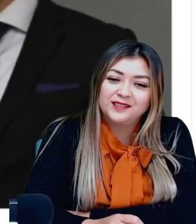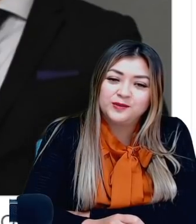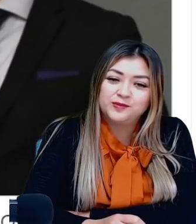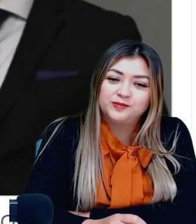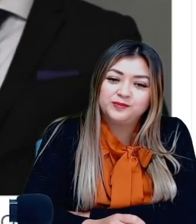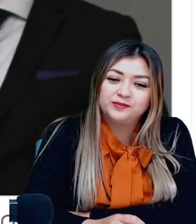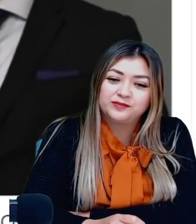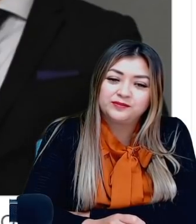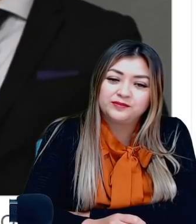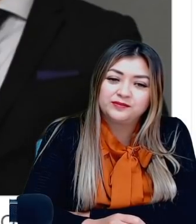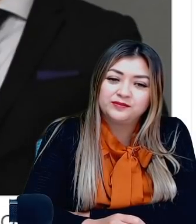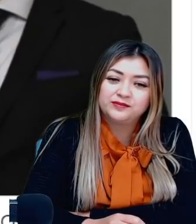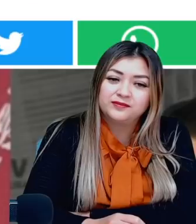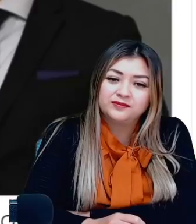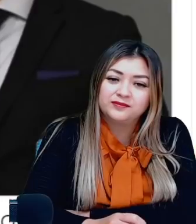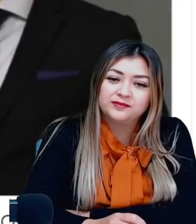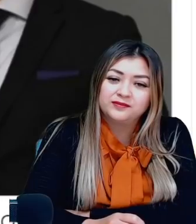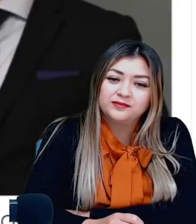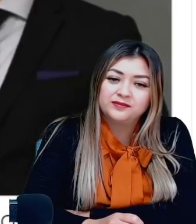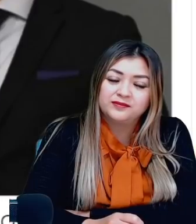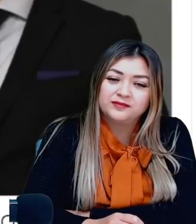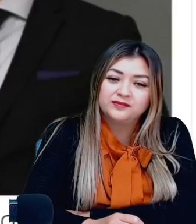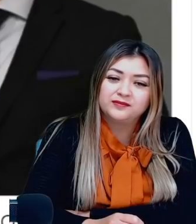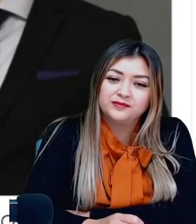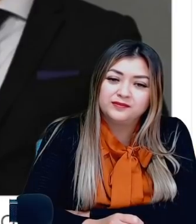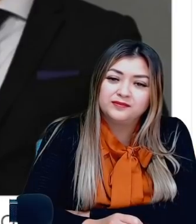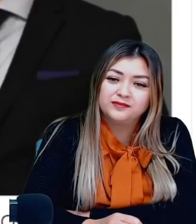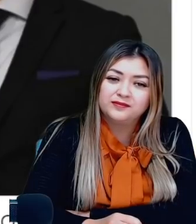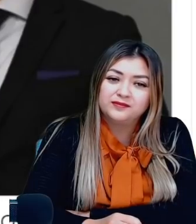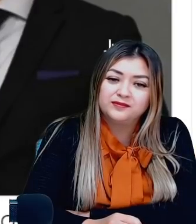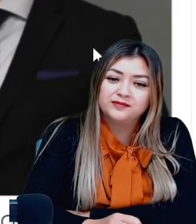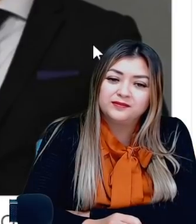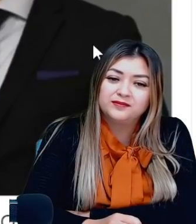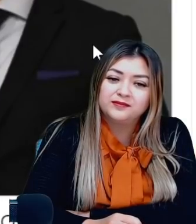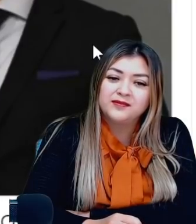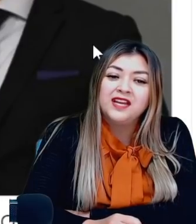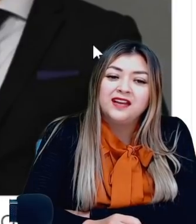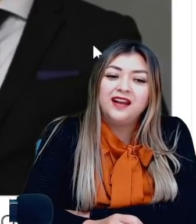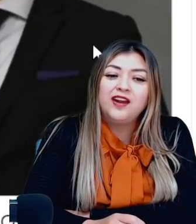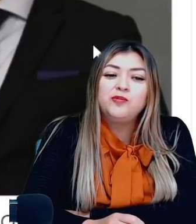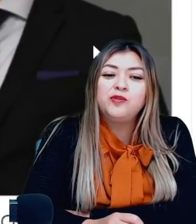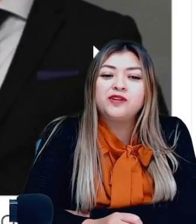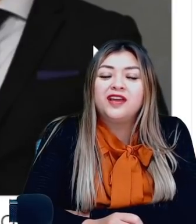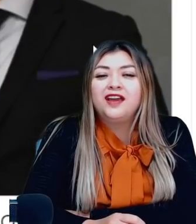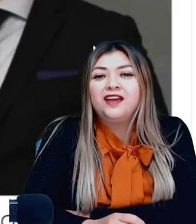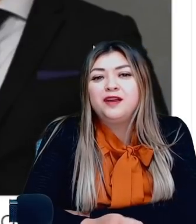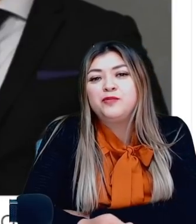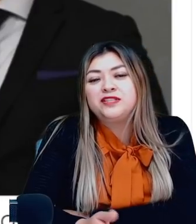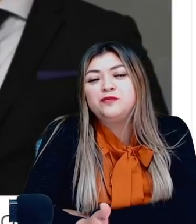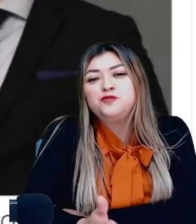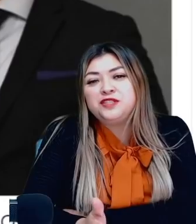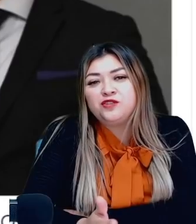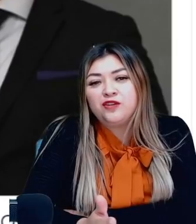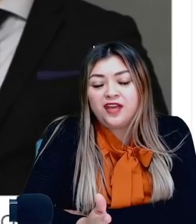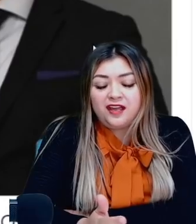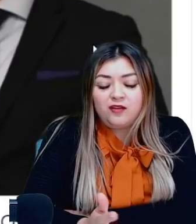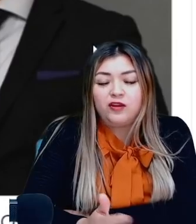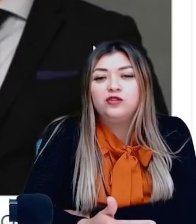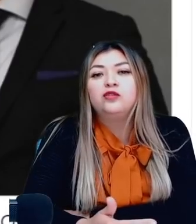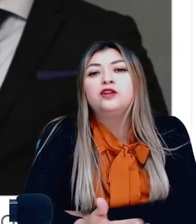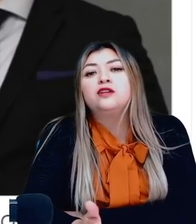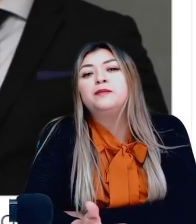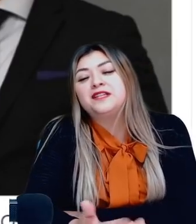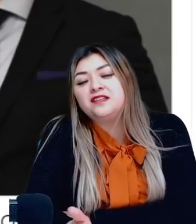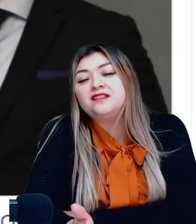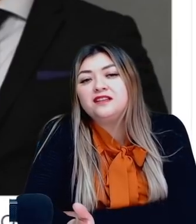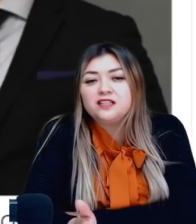montando espectáculo, buscando la manera también de confrontar ahí el senatore, ¿no? Claro, porque pues hemos visto que cuando